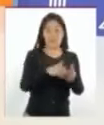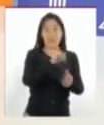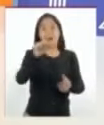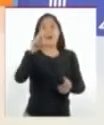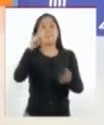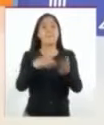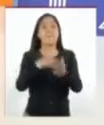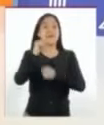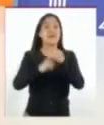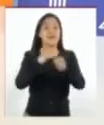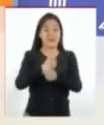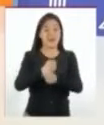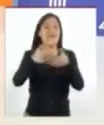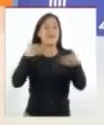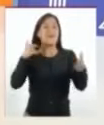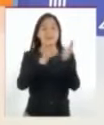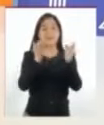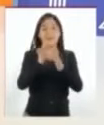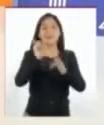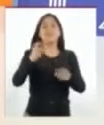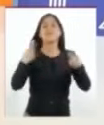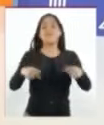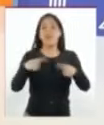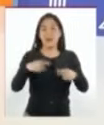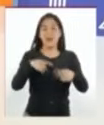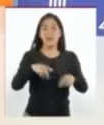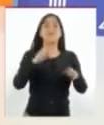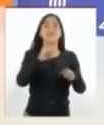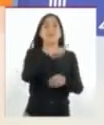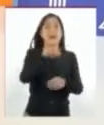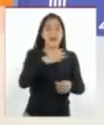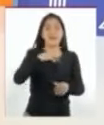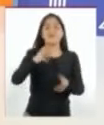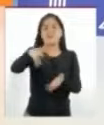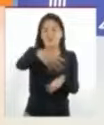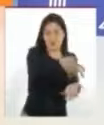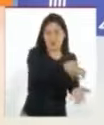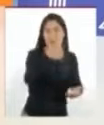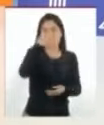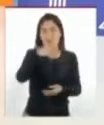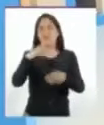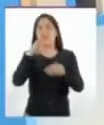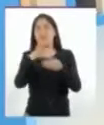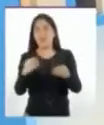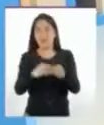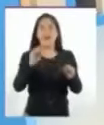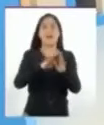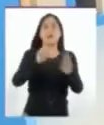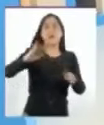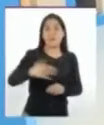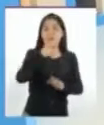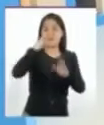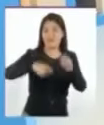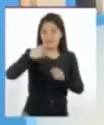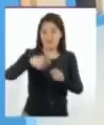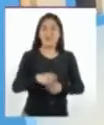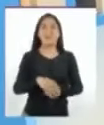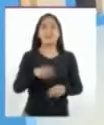Cristo por gente que vivía de la caza, de la pesca y de la recolección de frutas. Se